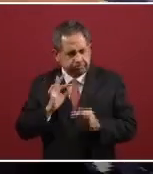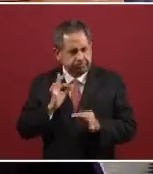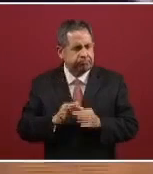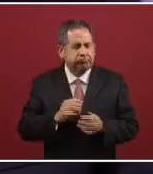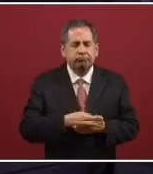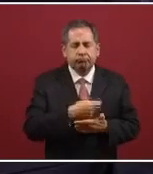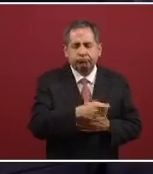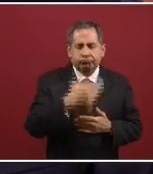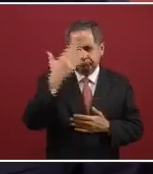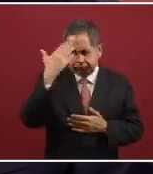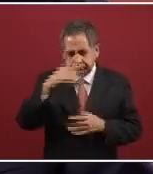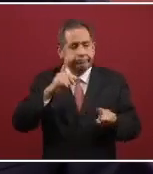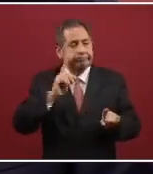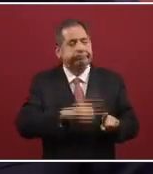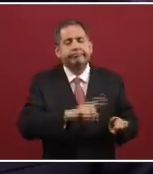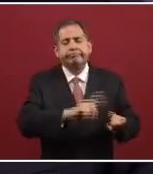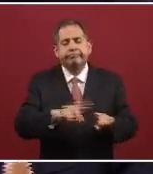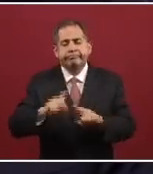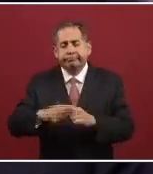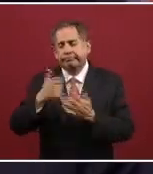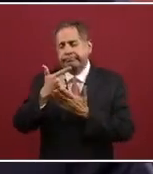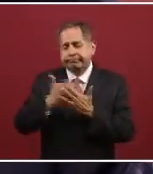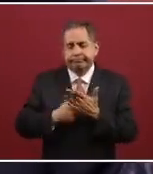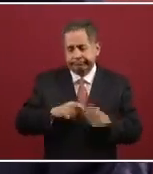y se sabe